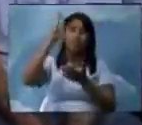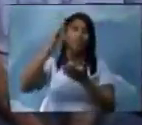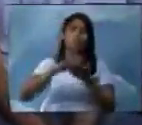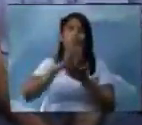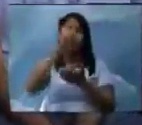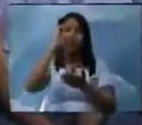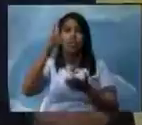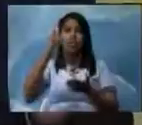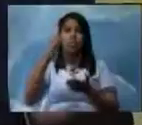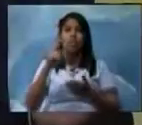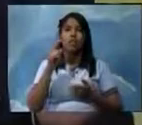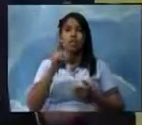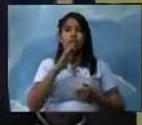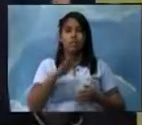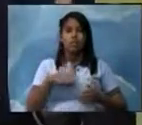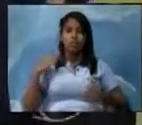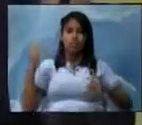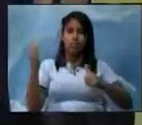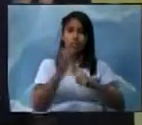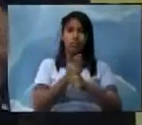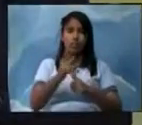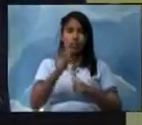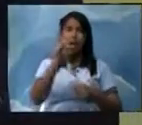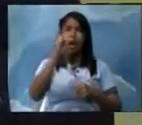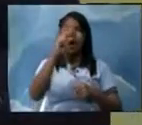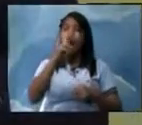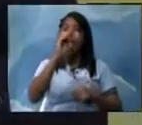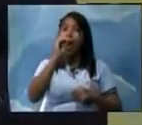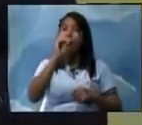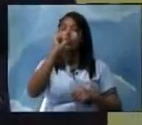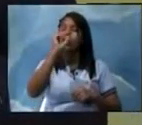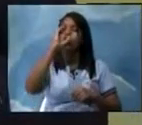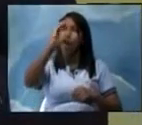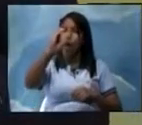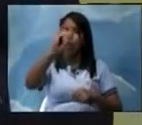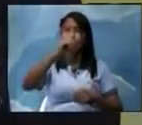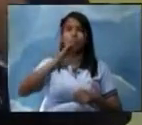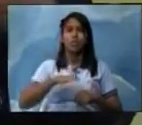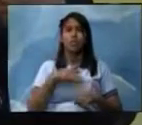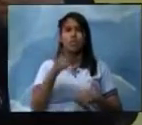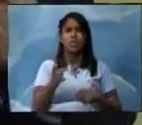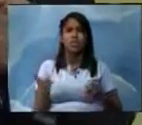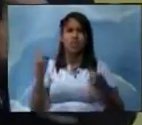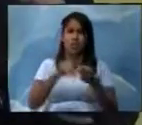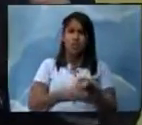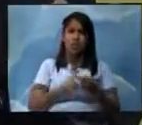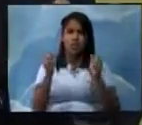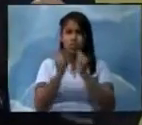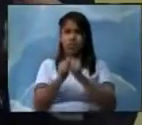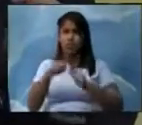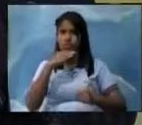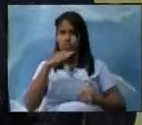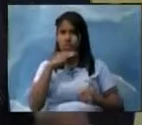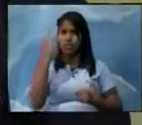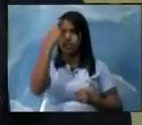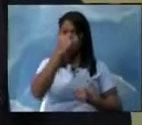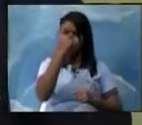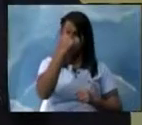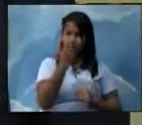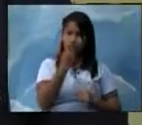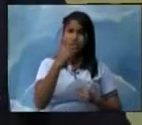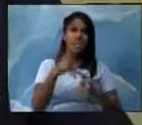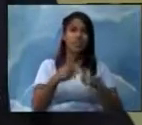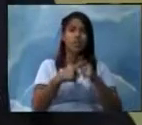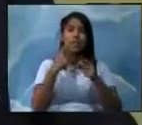Dios se puede conseguir un arioc que puede ser su marido con esa barba o Ese bigote